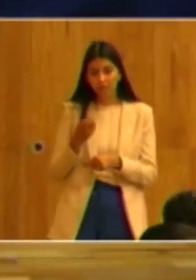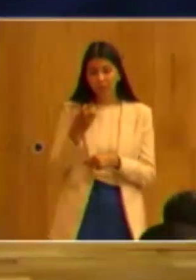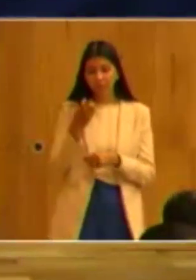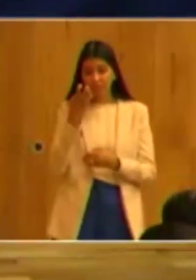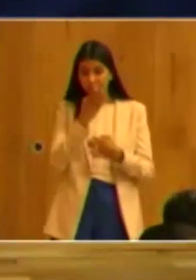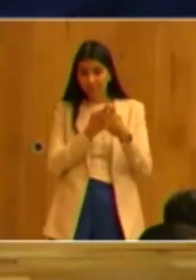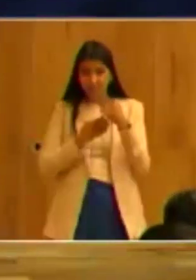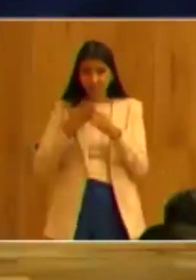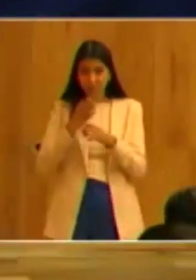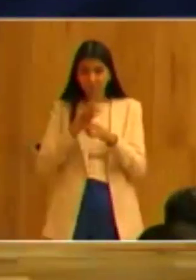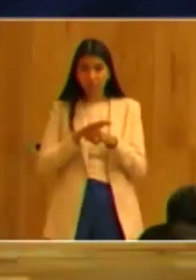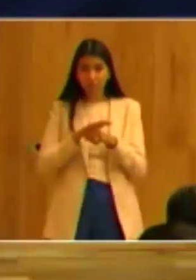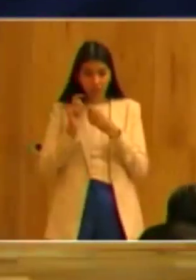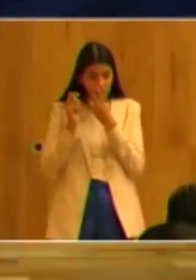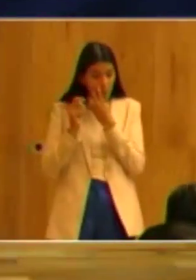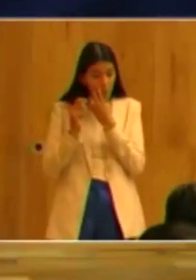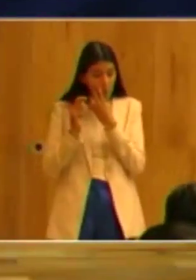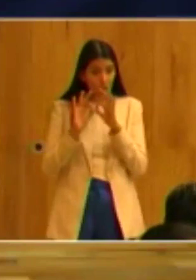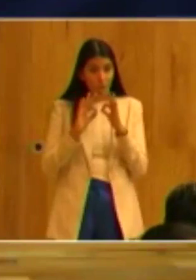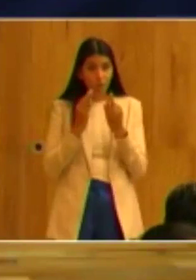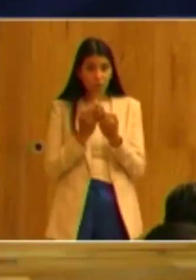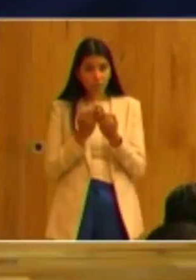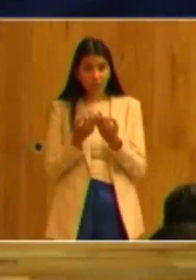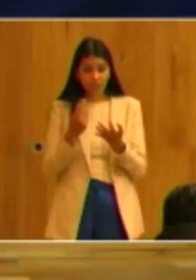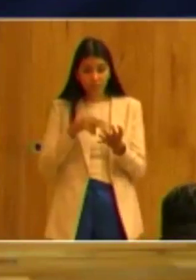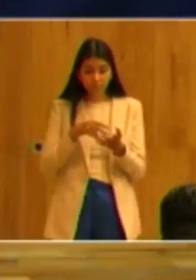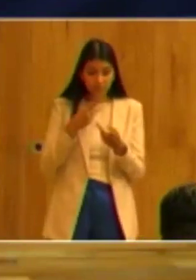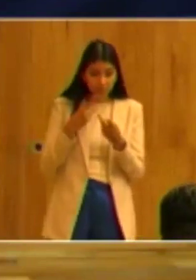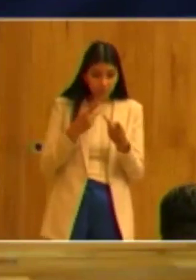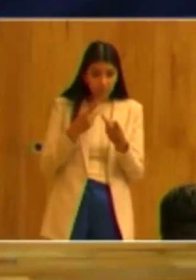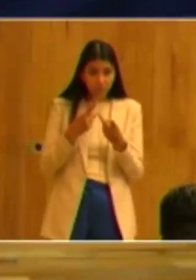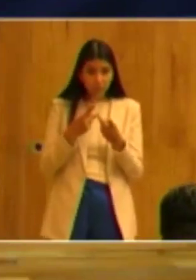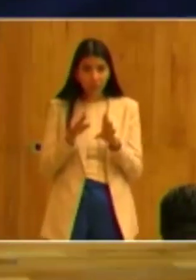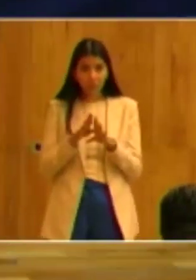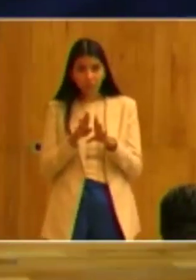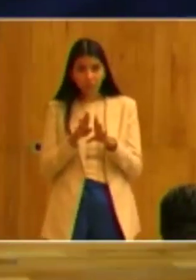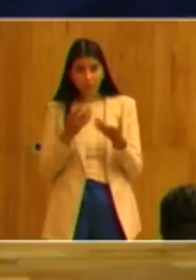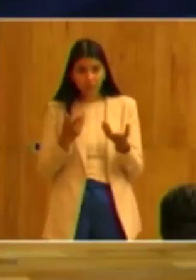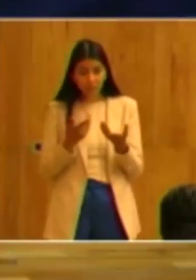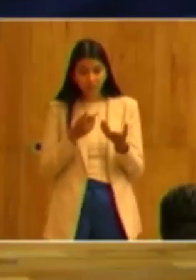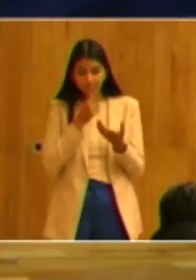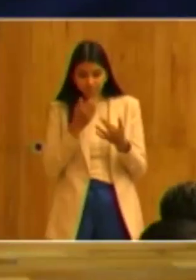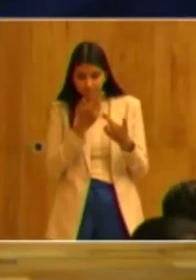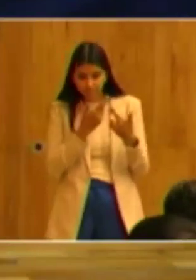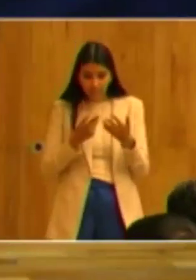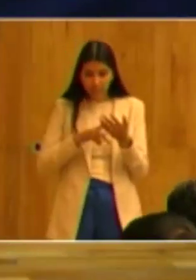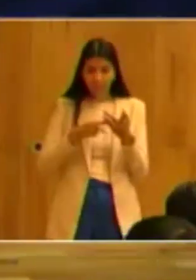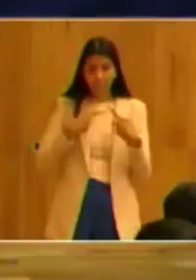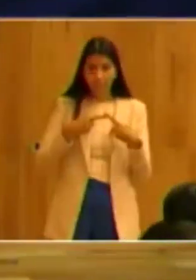examen, de acuerdo con las técnicas que exponen en la audiencia, pues es un examen invasivo a la intimidad de la